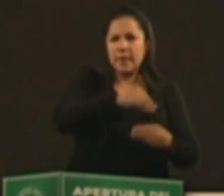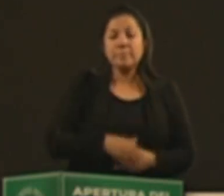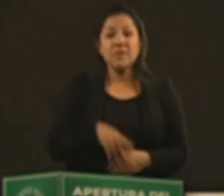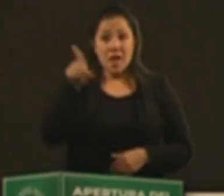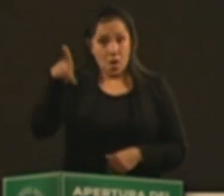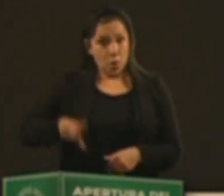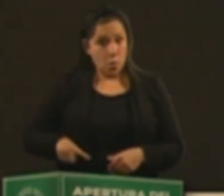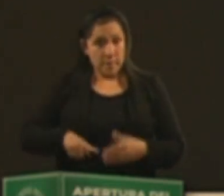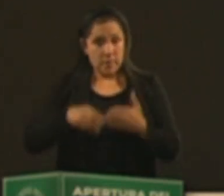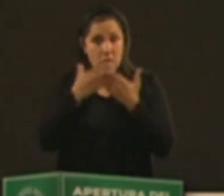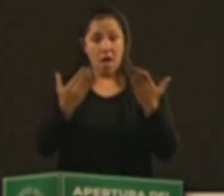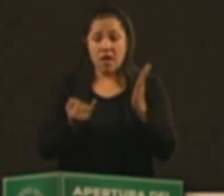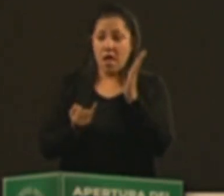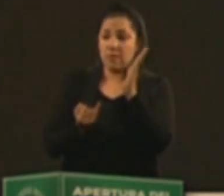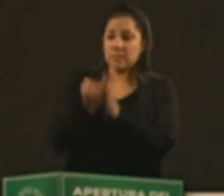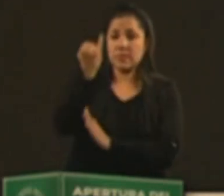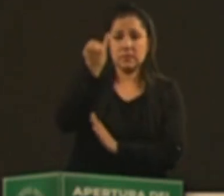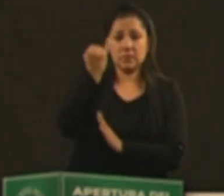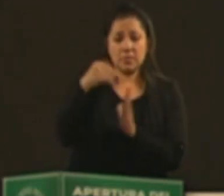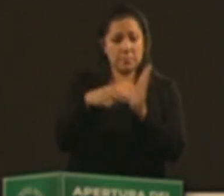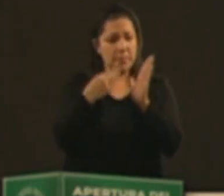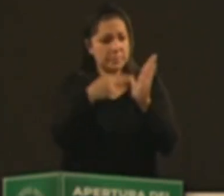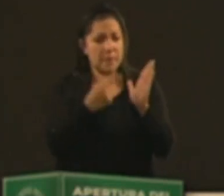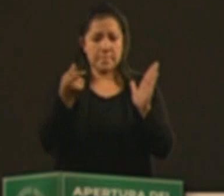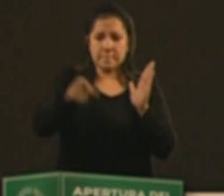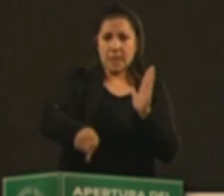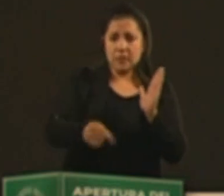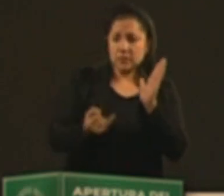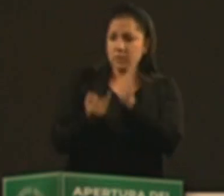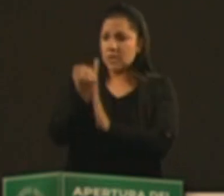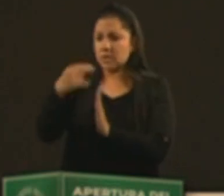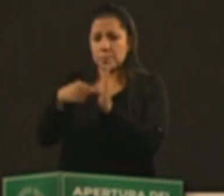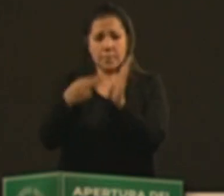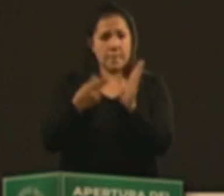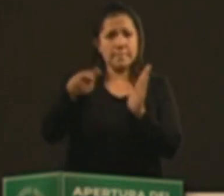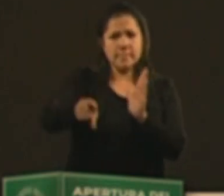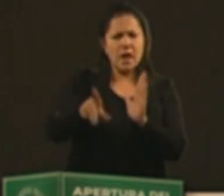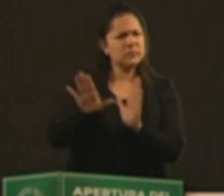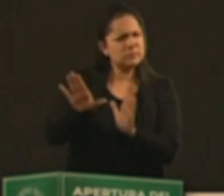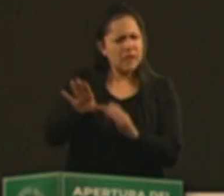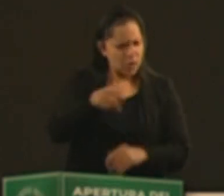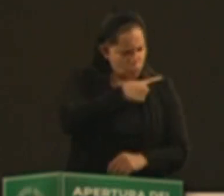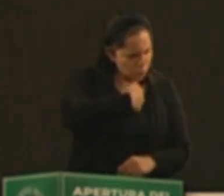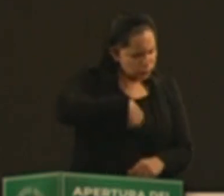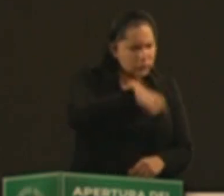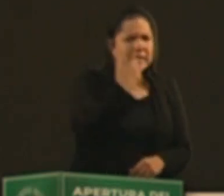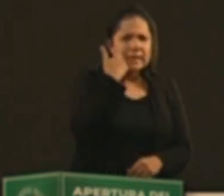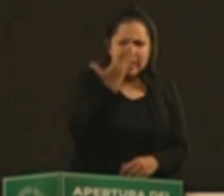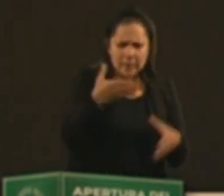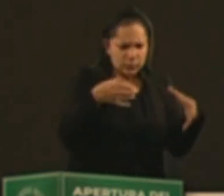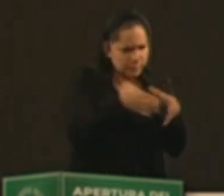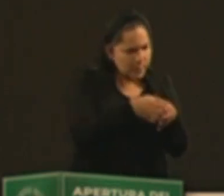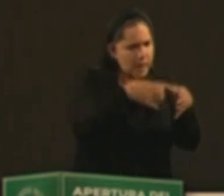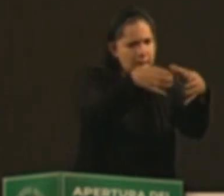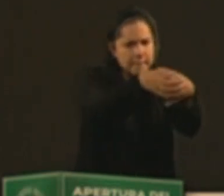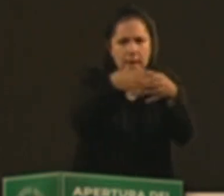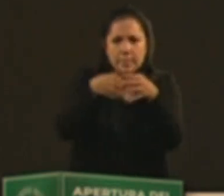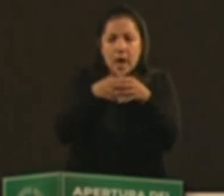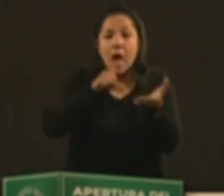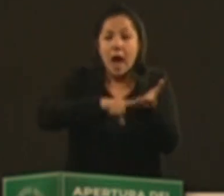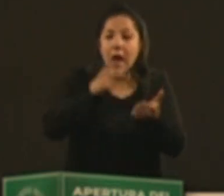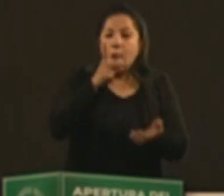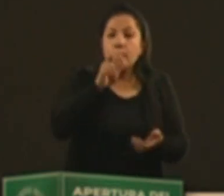que se respete nuestra Constitución y la división de poderes. Una, que quiere dejar en el pasado